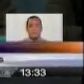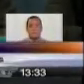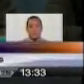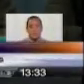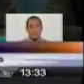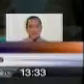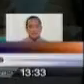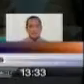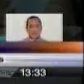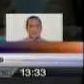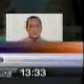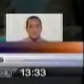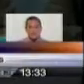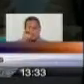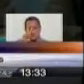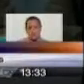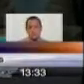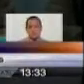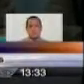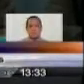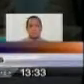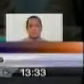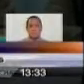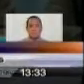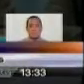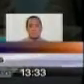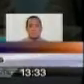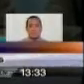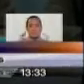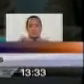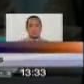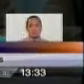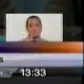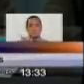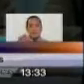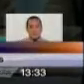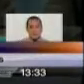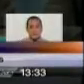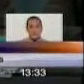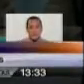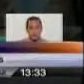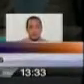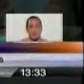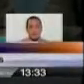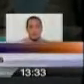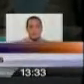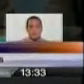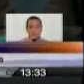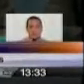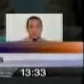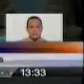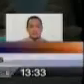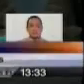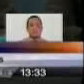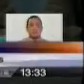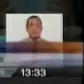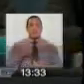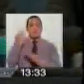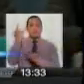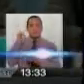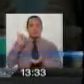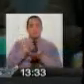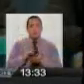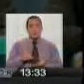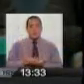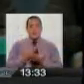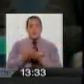sustentar la defensa del Perú en el caso Chavín de Huántar. Esto ha sido así y yo espero que